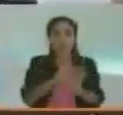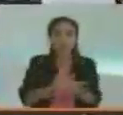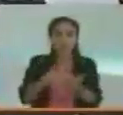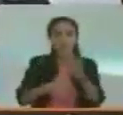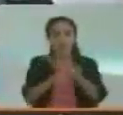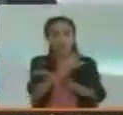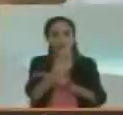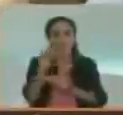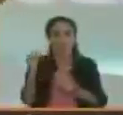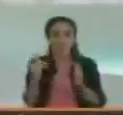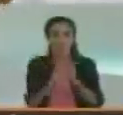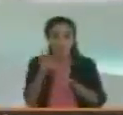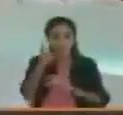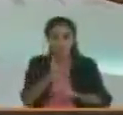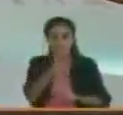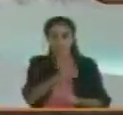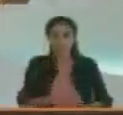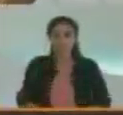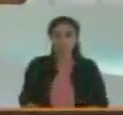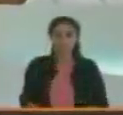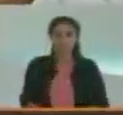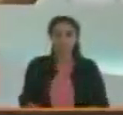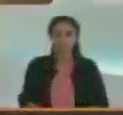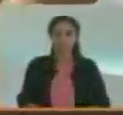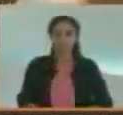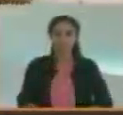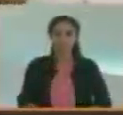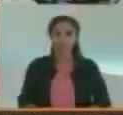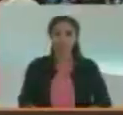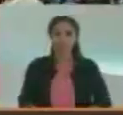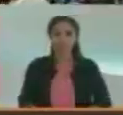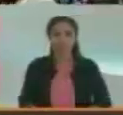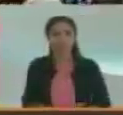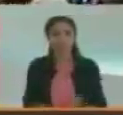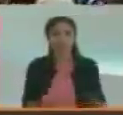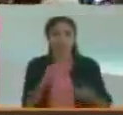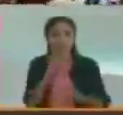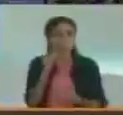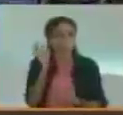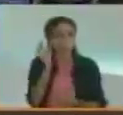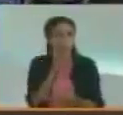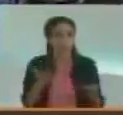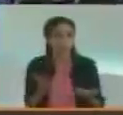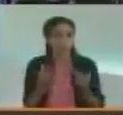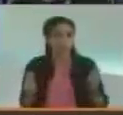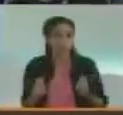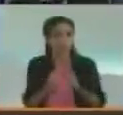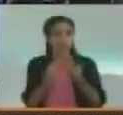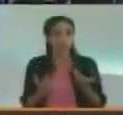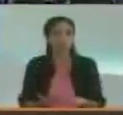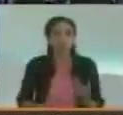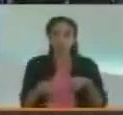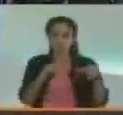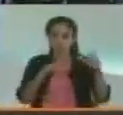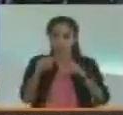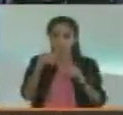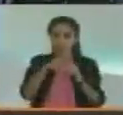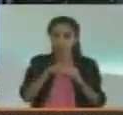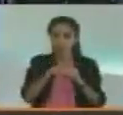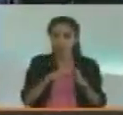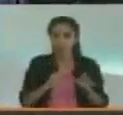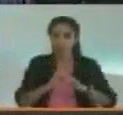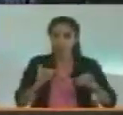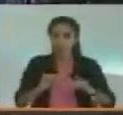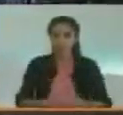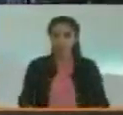16.500.000 ciudadanos y ciudadanas con carnet de la patria. Y yo les digo, todo